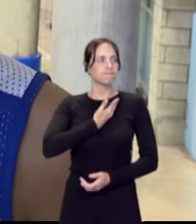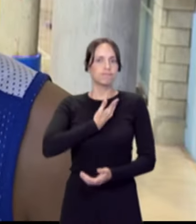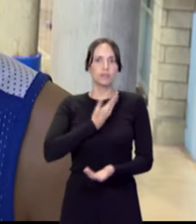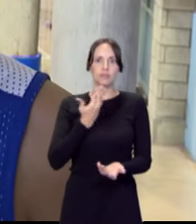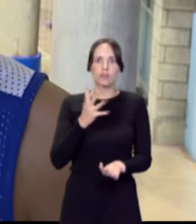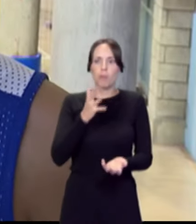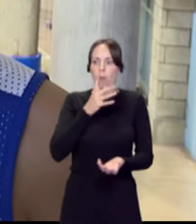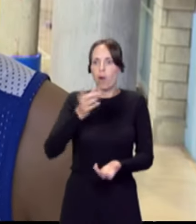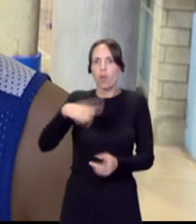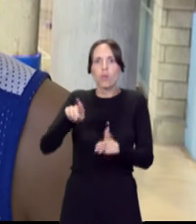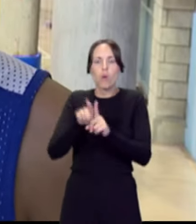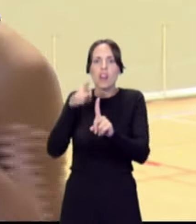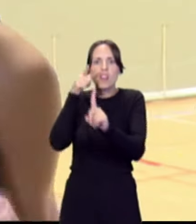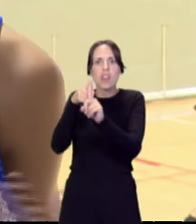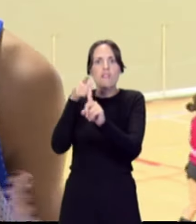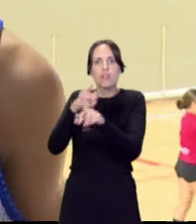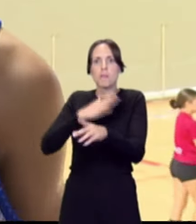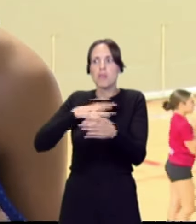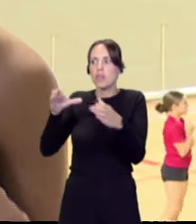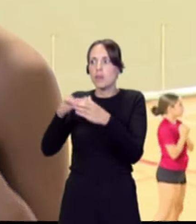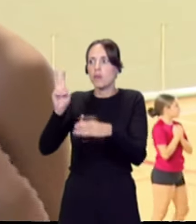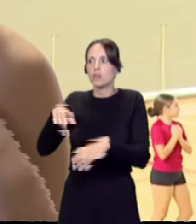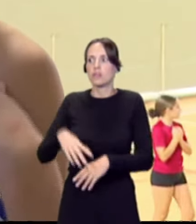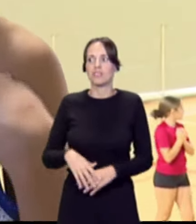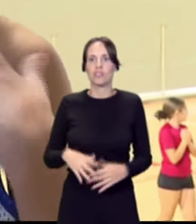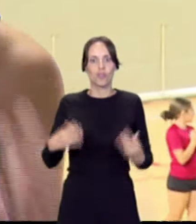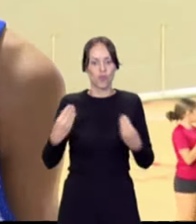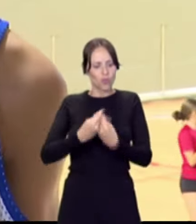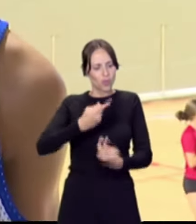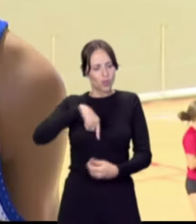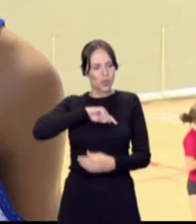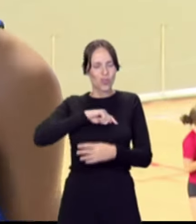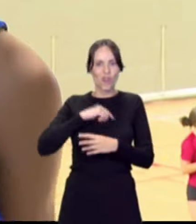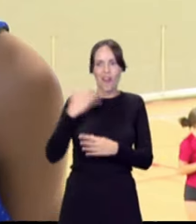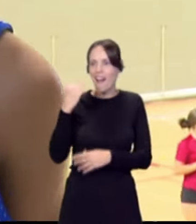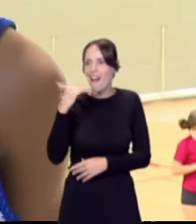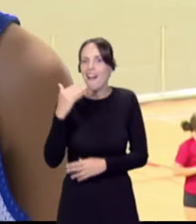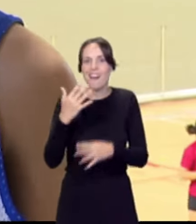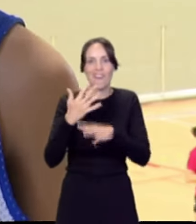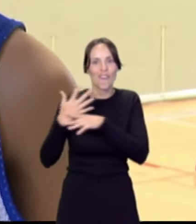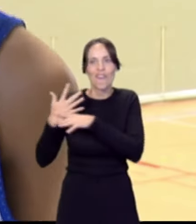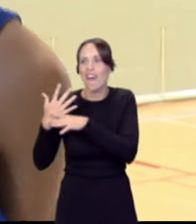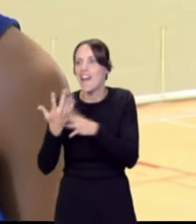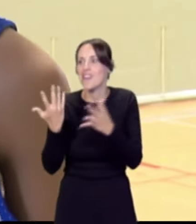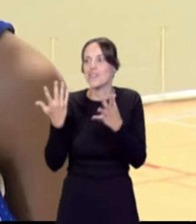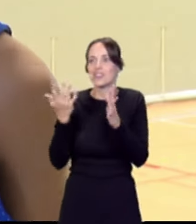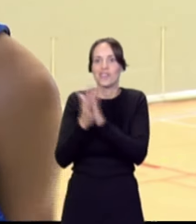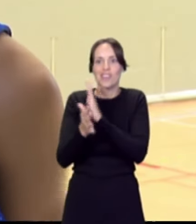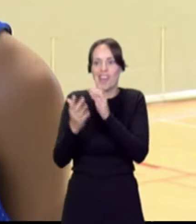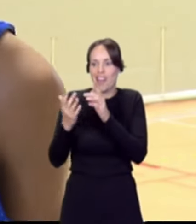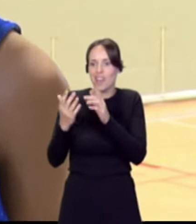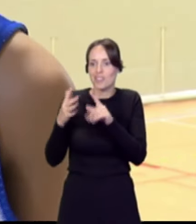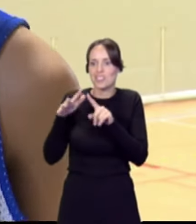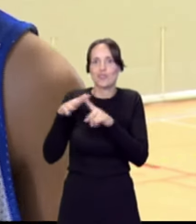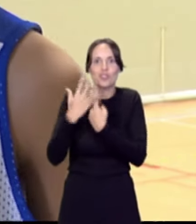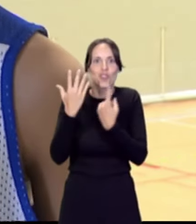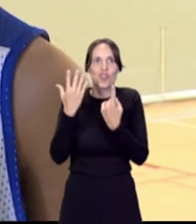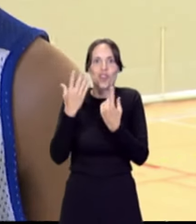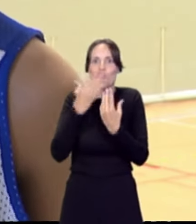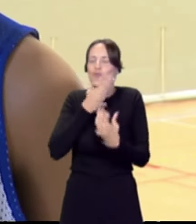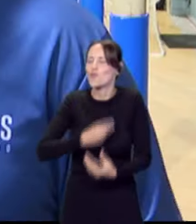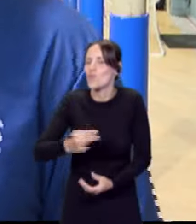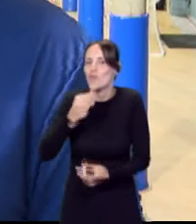un gran referente para el equipo. Se reían con nosotros, jugaban con nosotros, compartíamos momentos